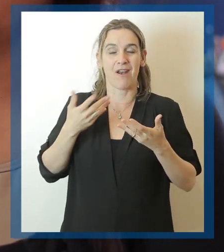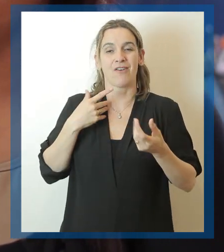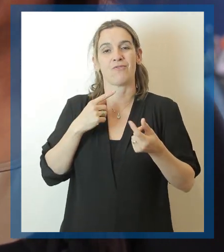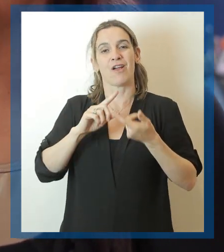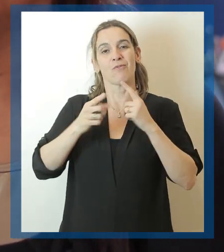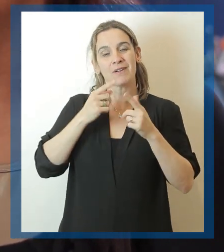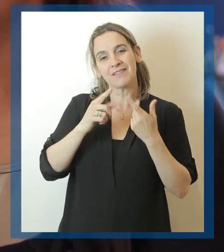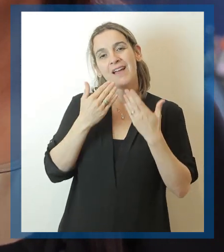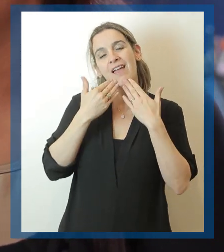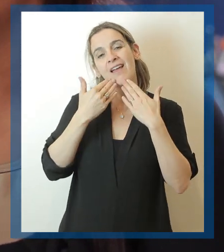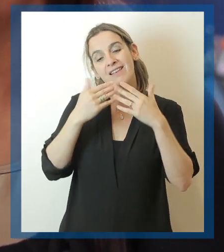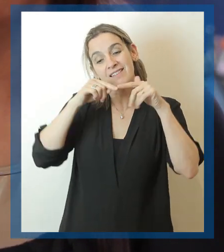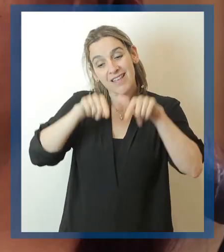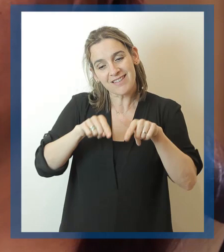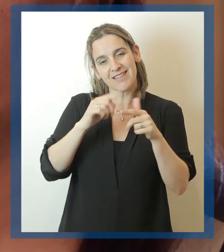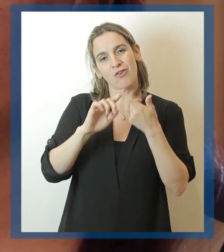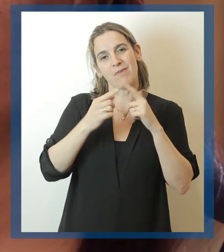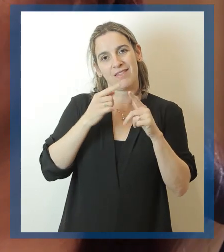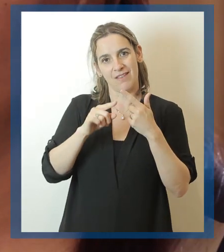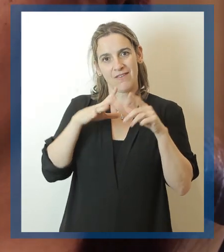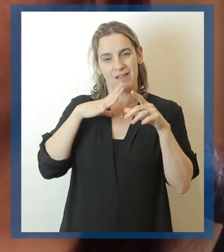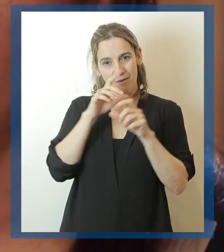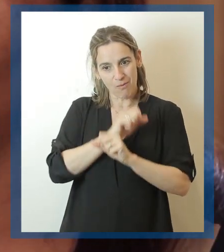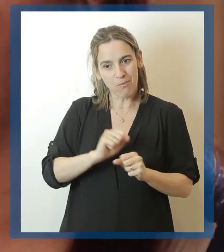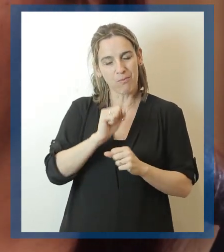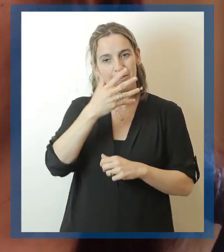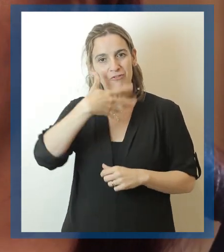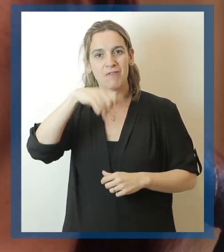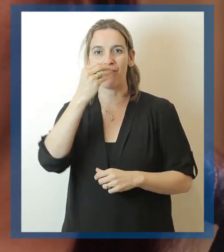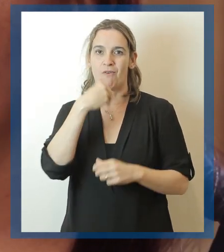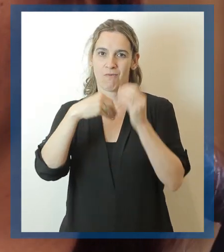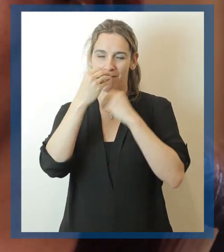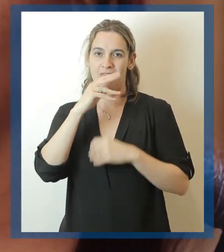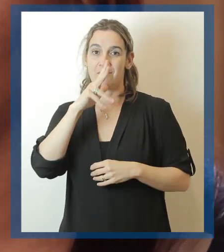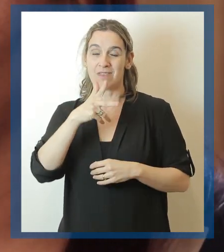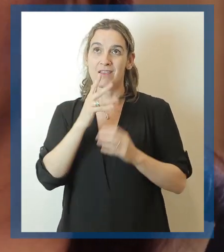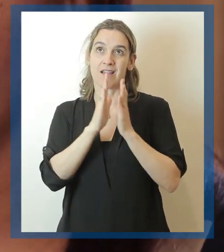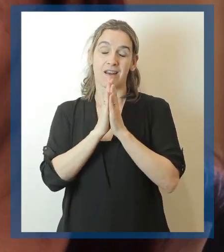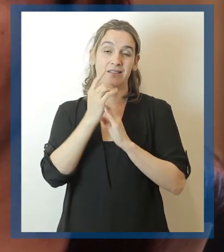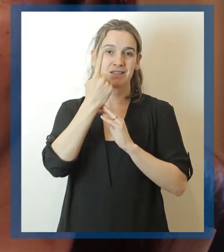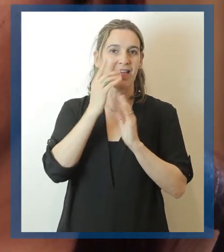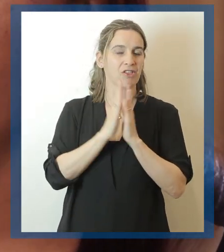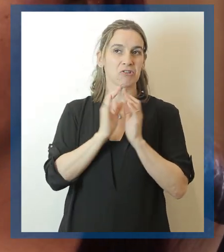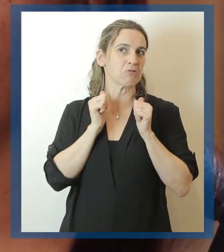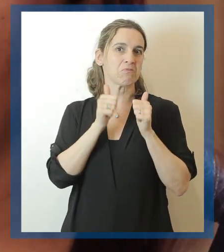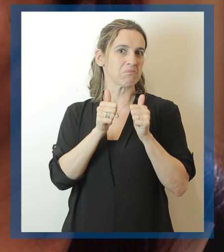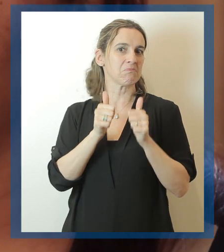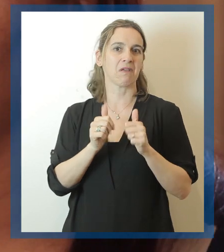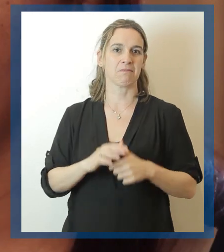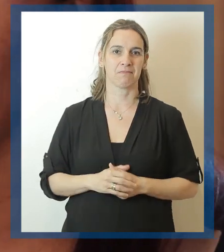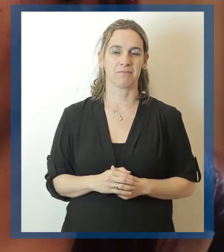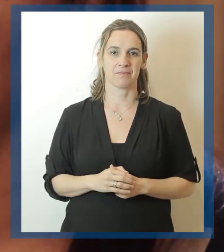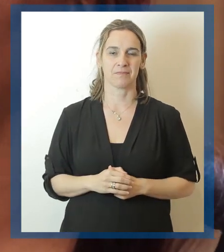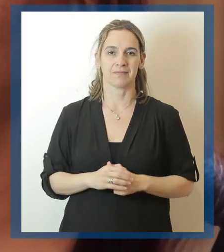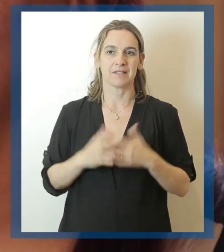mi vida, me ayudó a mi familia y aquí estoy ahora en la cooperativa. Gracias a la cooperativa llevo el pan